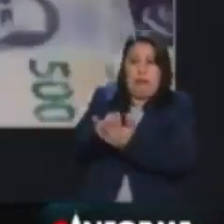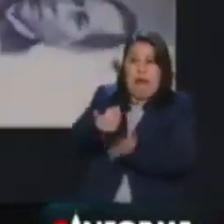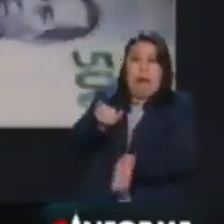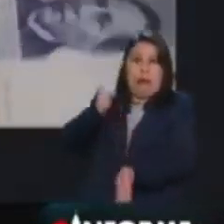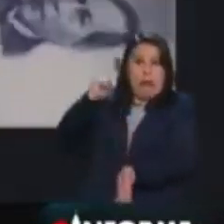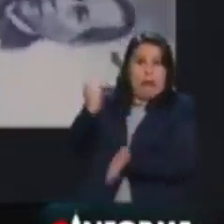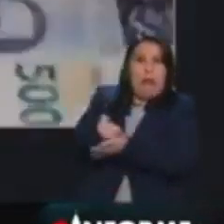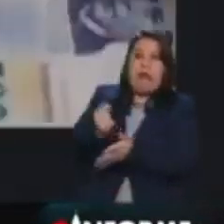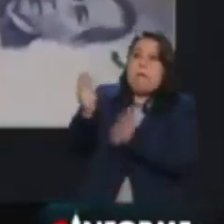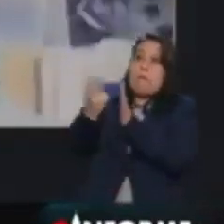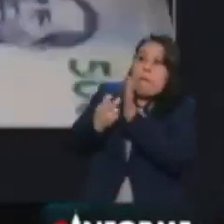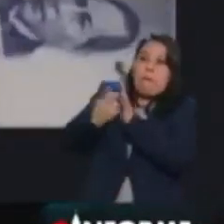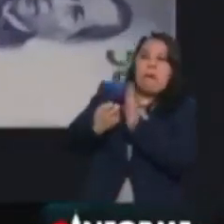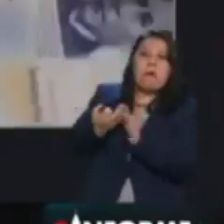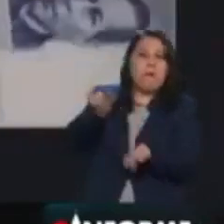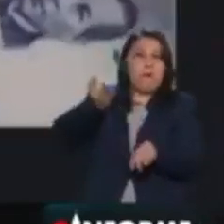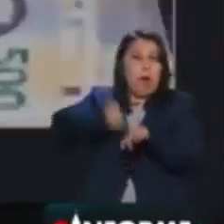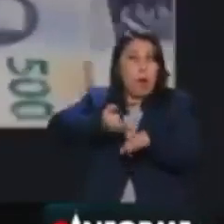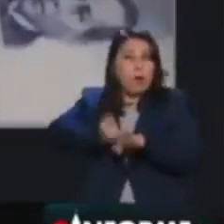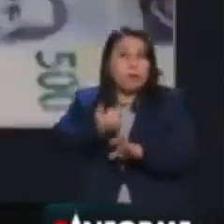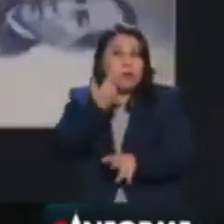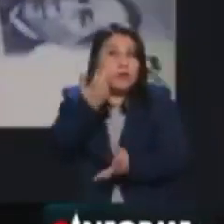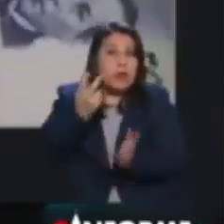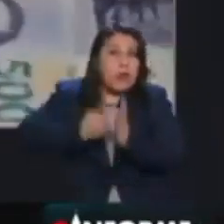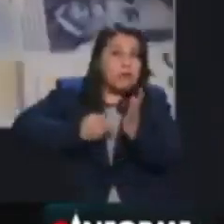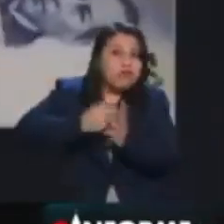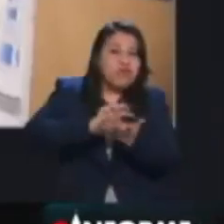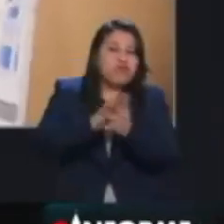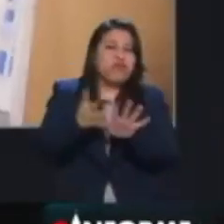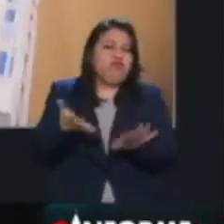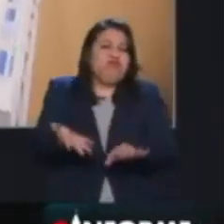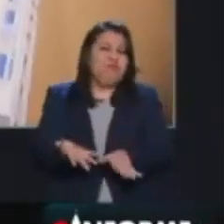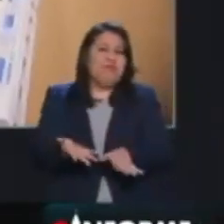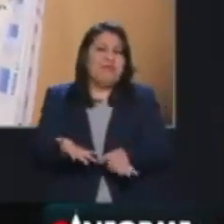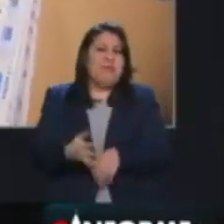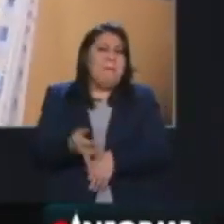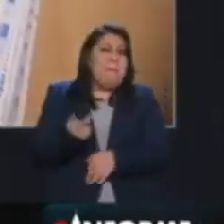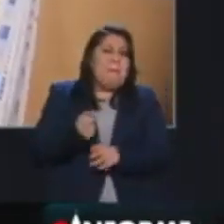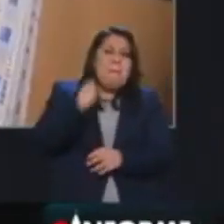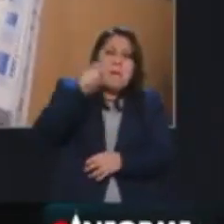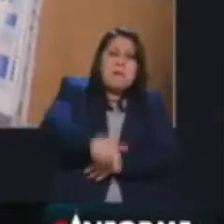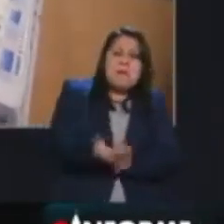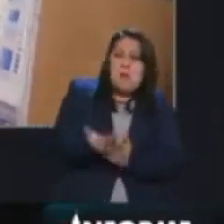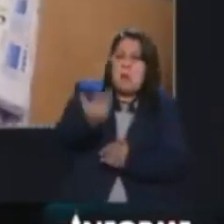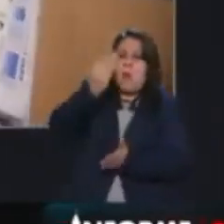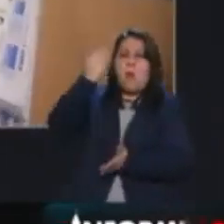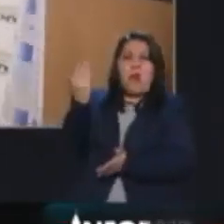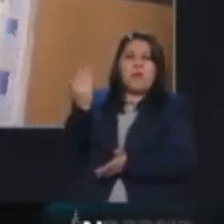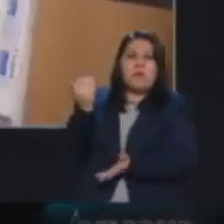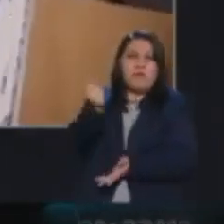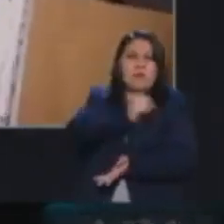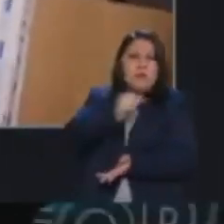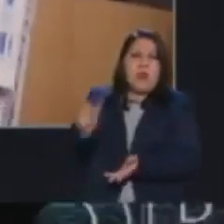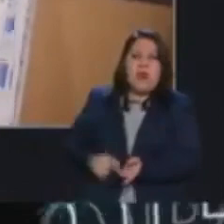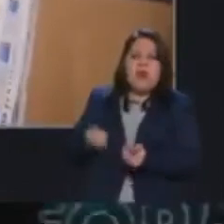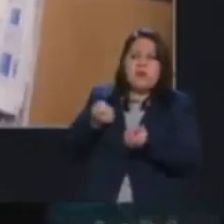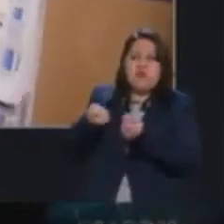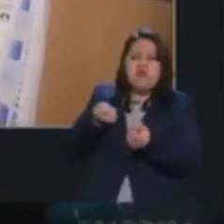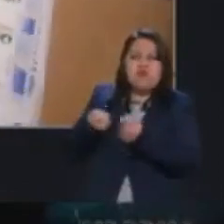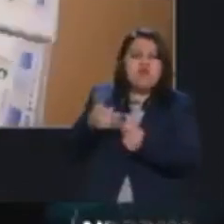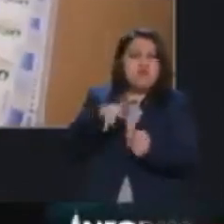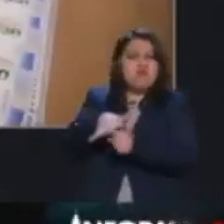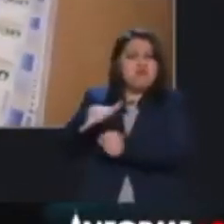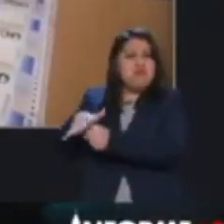sí? Ahora sí, si pudieron operar las alcaldías anteriormente con este presupuesto, pues ahora no veo por qué